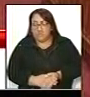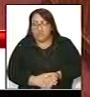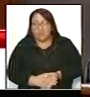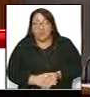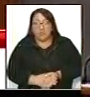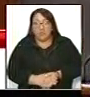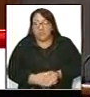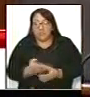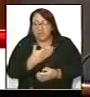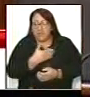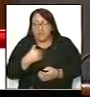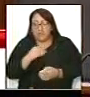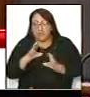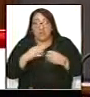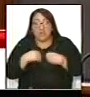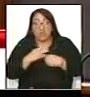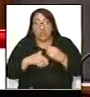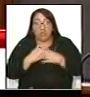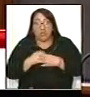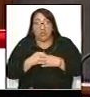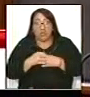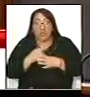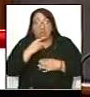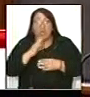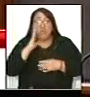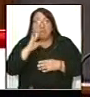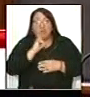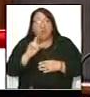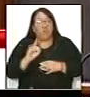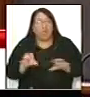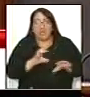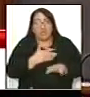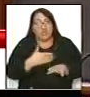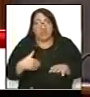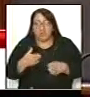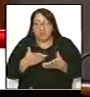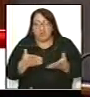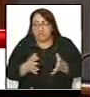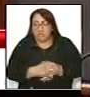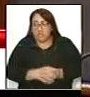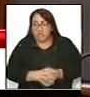Presidenta, ¿sujetarse a las decisiones de Washington no le hace un presidente de esa condición?